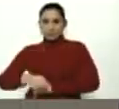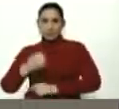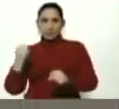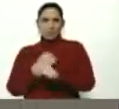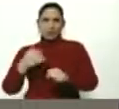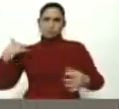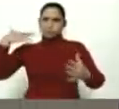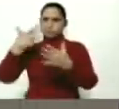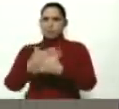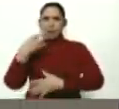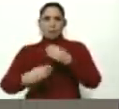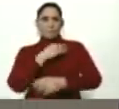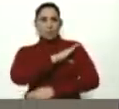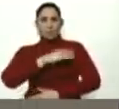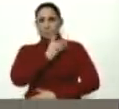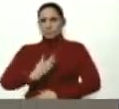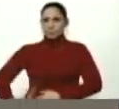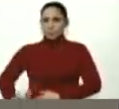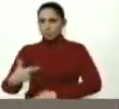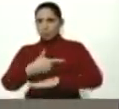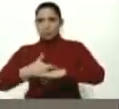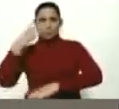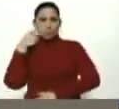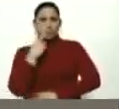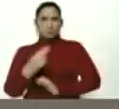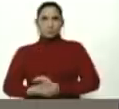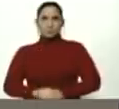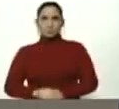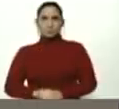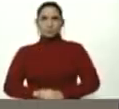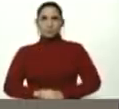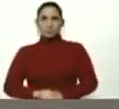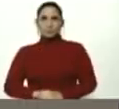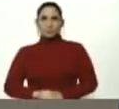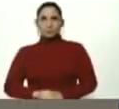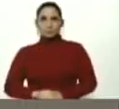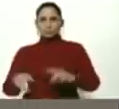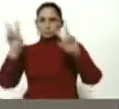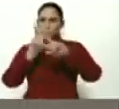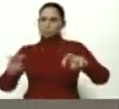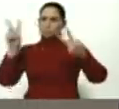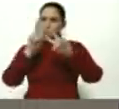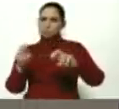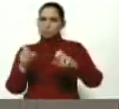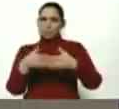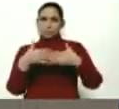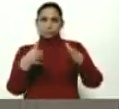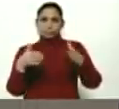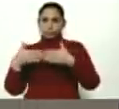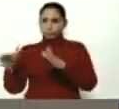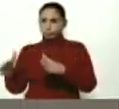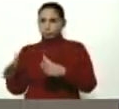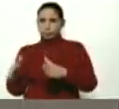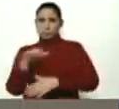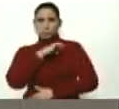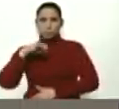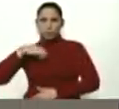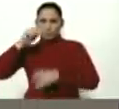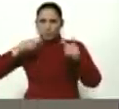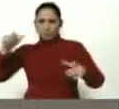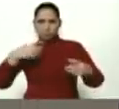viene realizando la Comisión Presidencial del Gobierno Bolivariano de despistaje amplio, masivo,